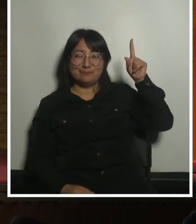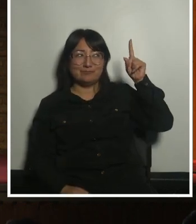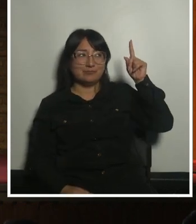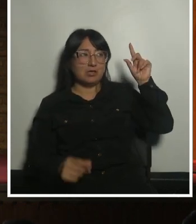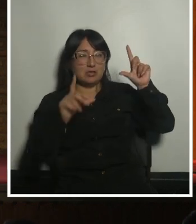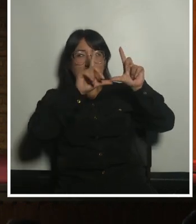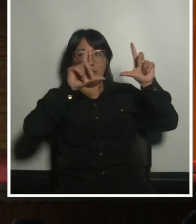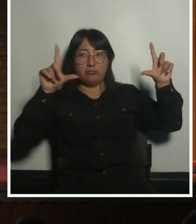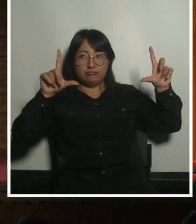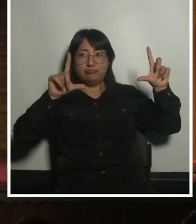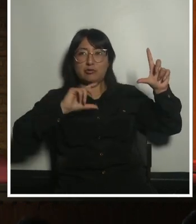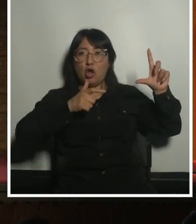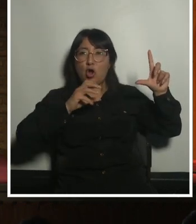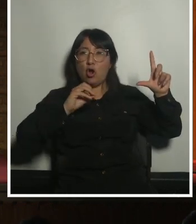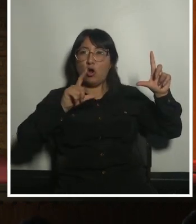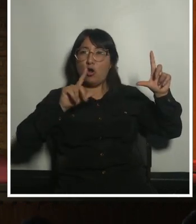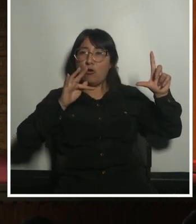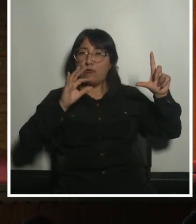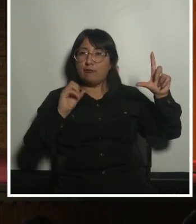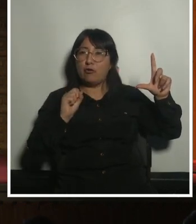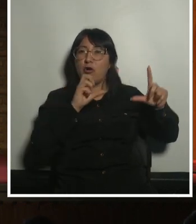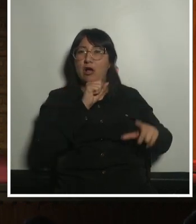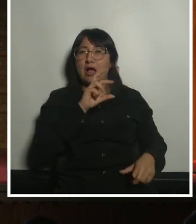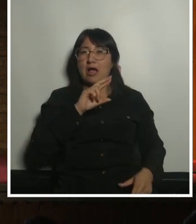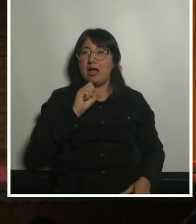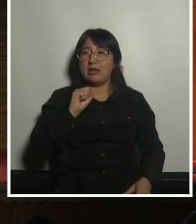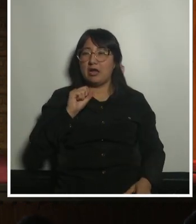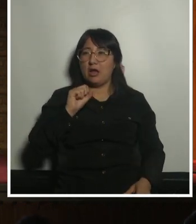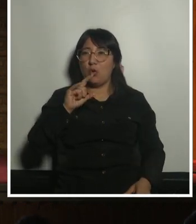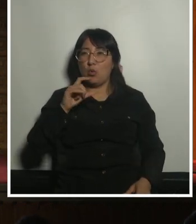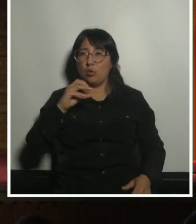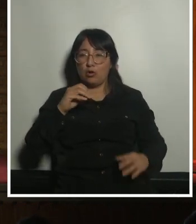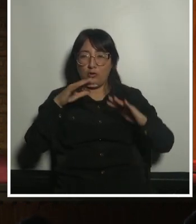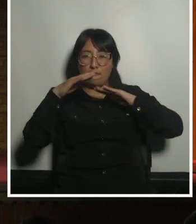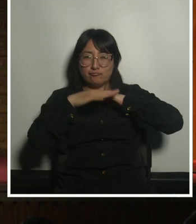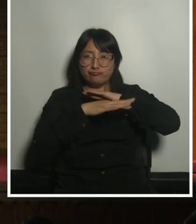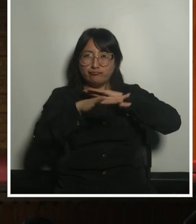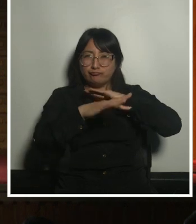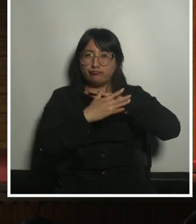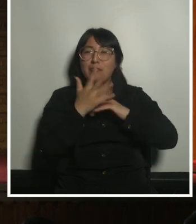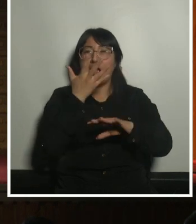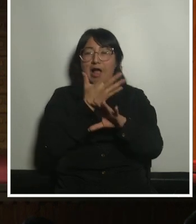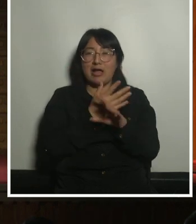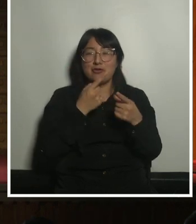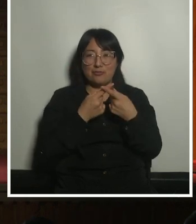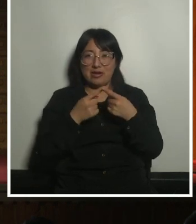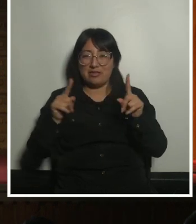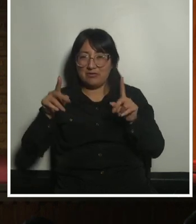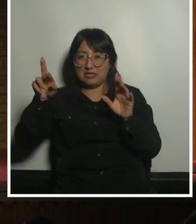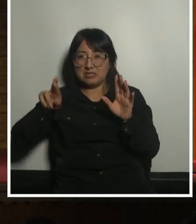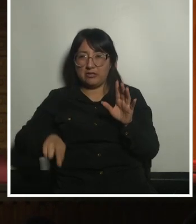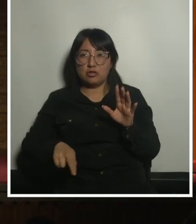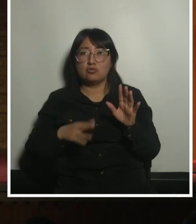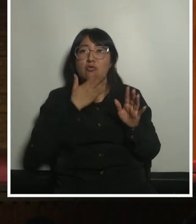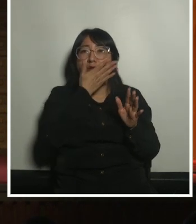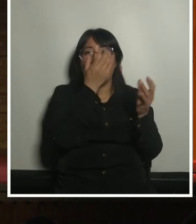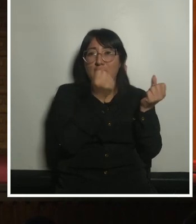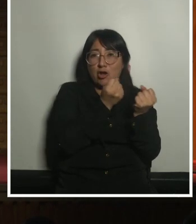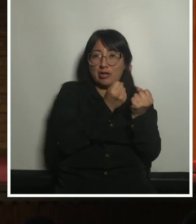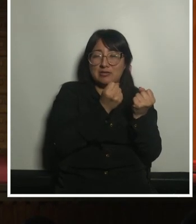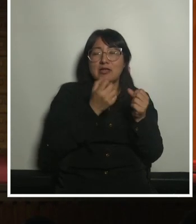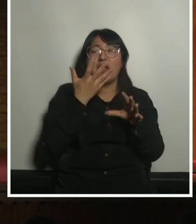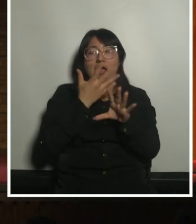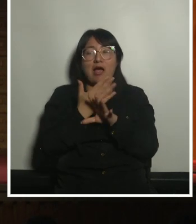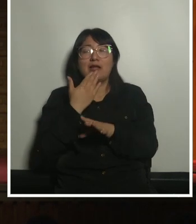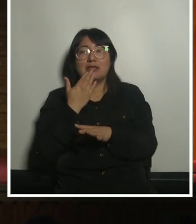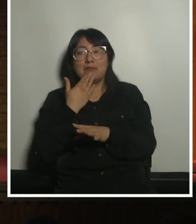Golfo de Arauco es una zona muy parecida acá, hay unas diferencias hacia el sur por la herencia morfogenética de los glaciares y quizá una